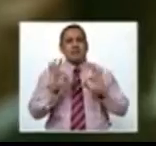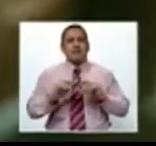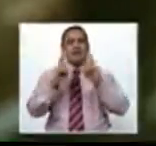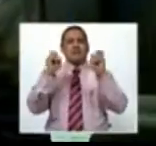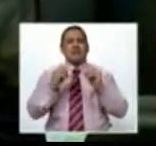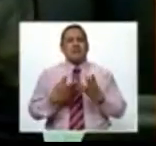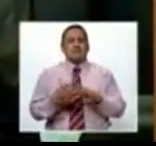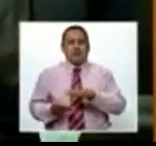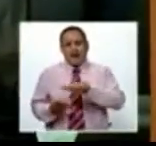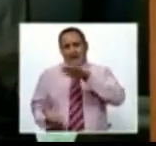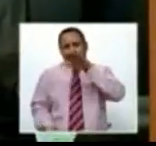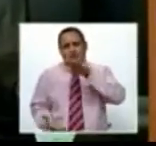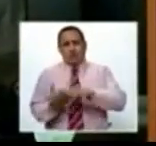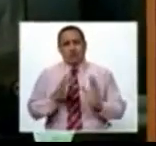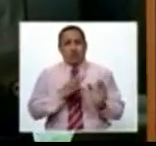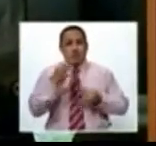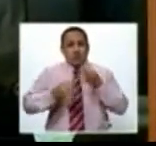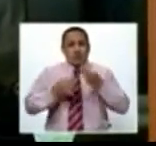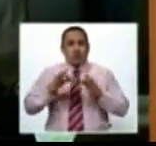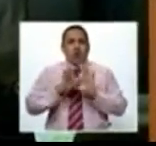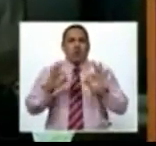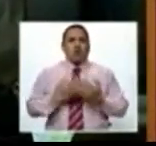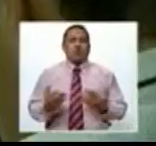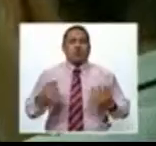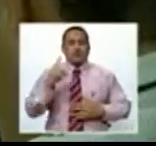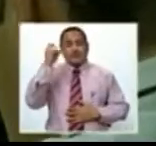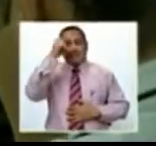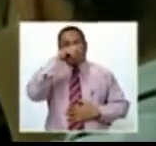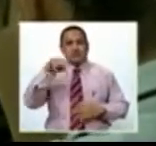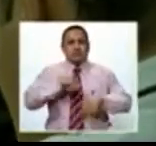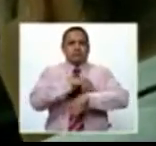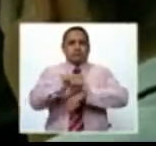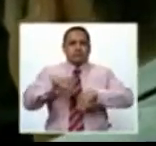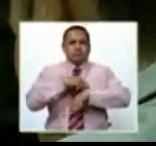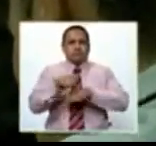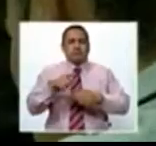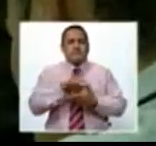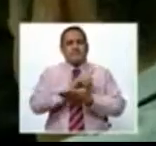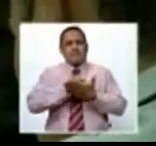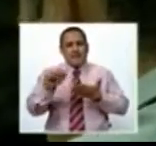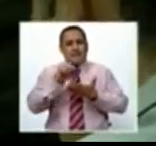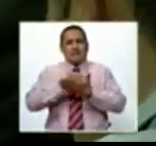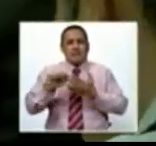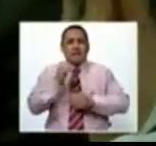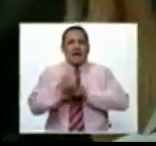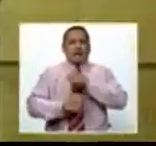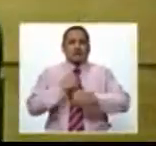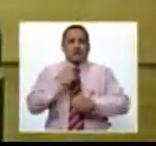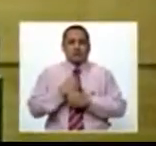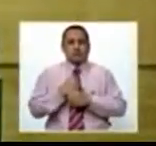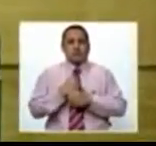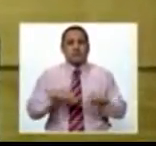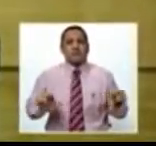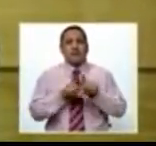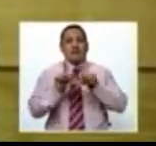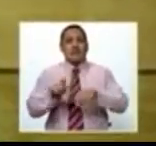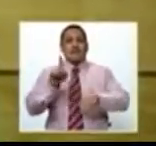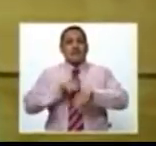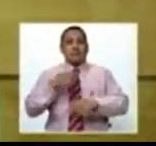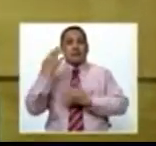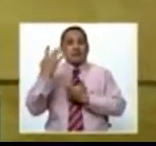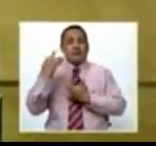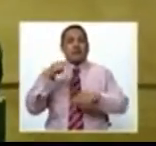procesal en el sistema hasta la complejidad de los casos, por meses y hasta años. Lo cierto es que el tiempo de espera